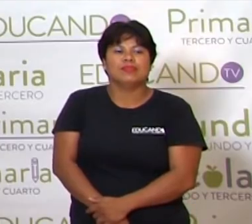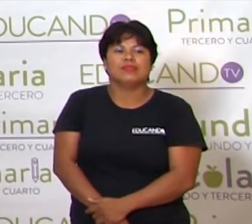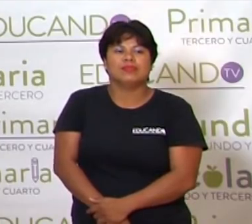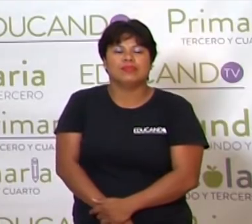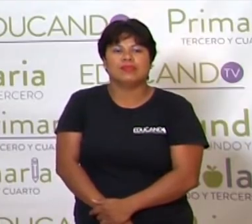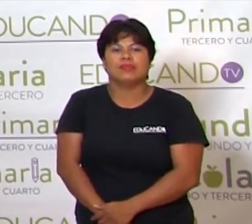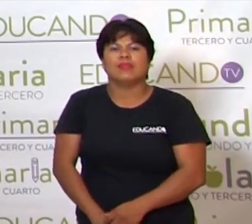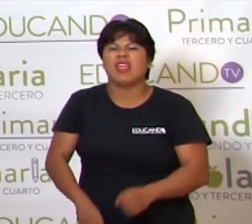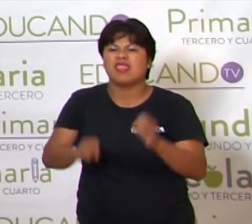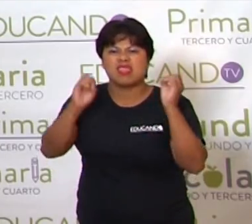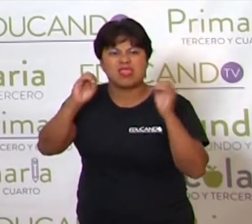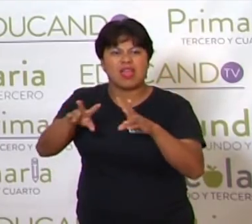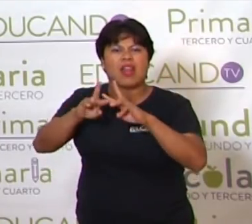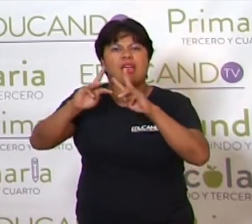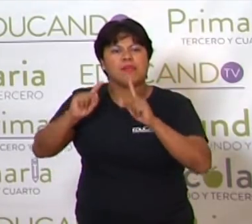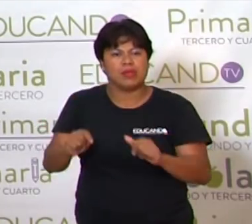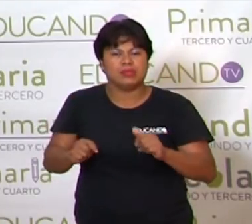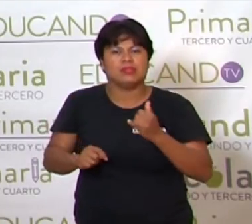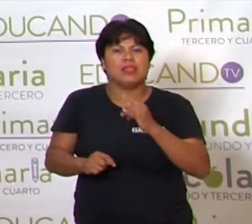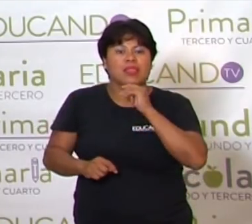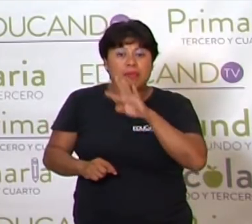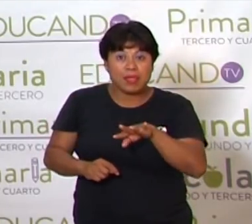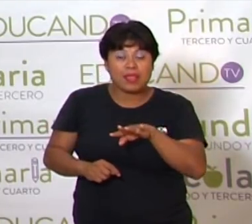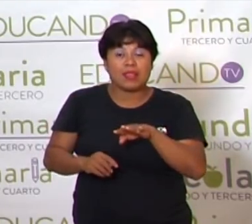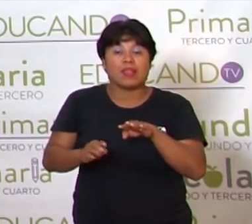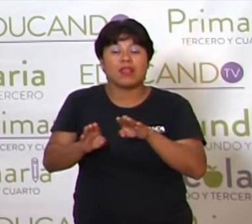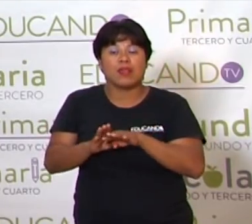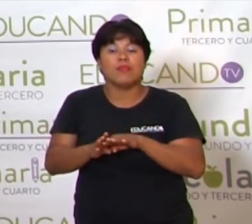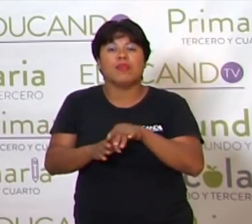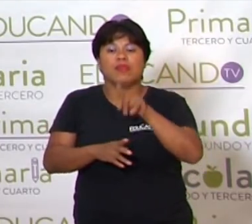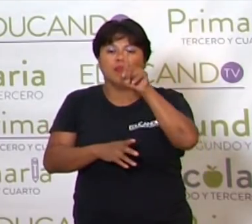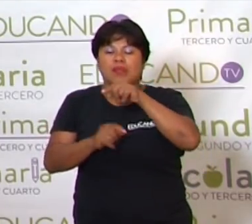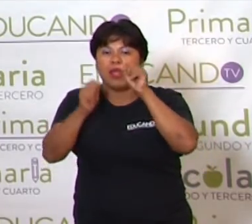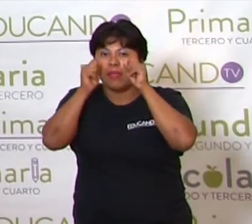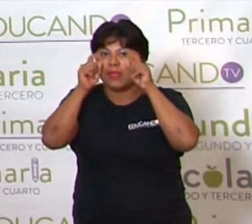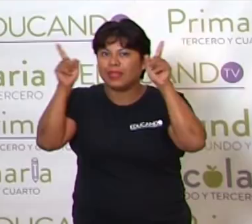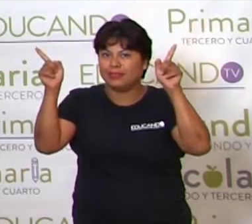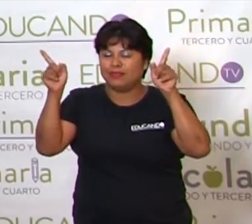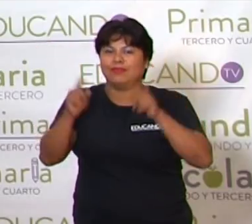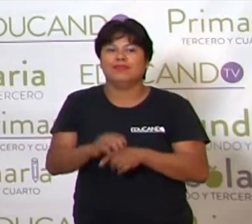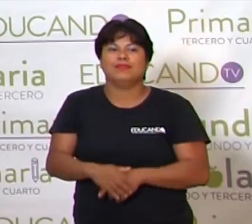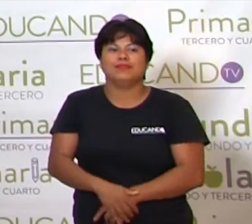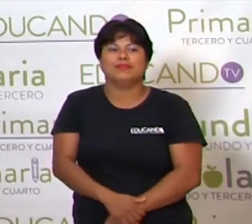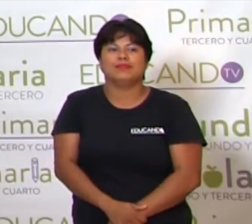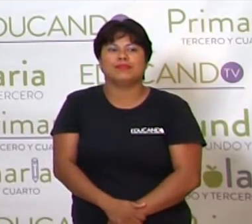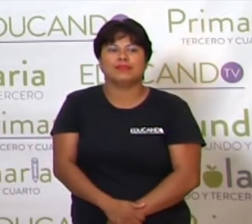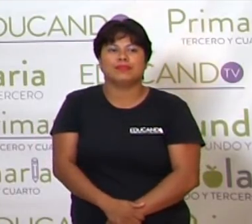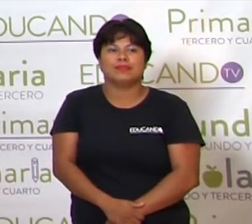¿Verdad? Déjala en paz. Y también entre signos de admiración.